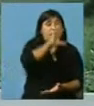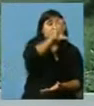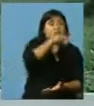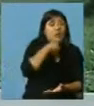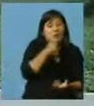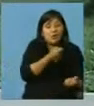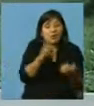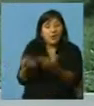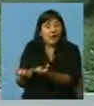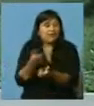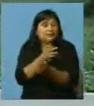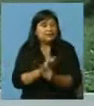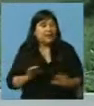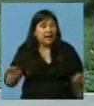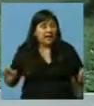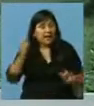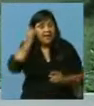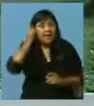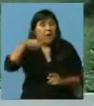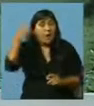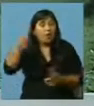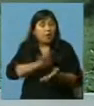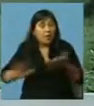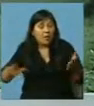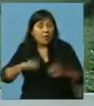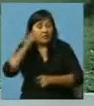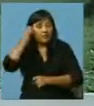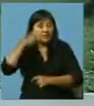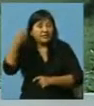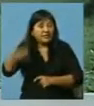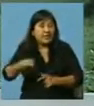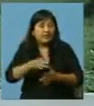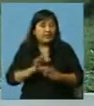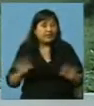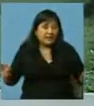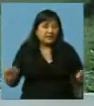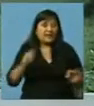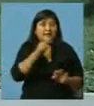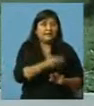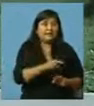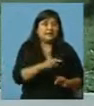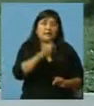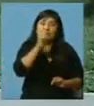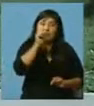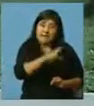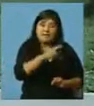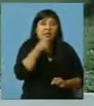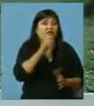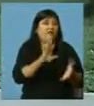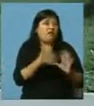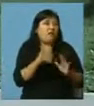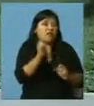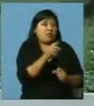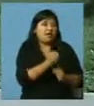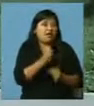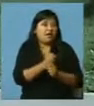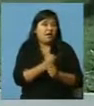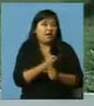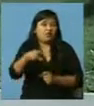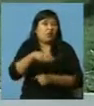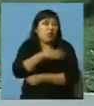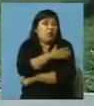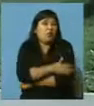laboral, que se lo ve muy difícil, bueno, esta cartera no tiene nada para ofrecer, ¿no? La gestión es de la miseria, y tampoco hay ninguna preocupación